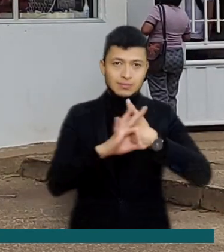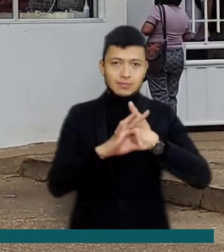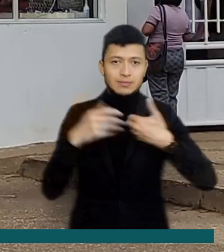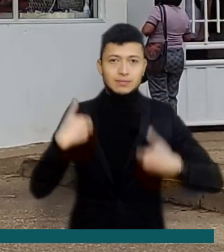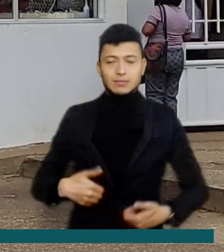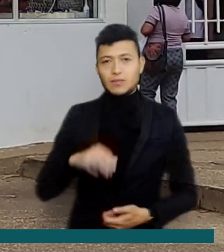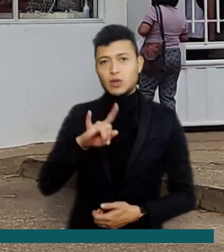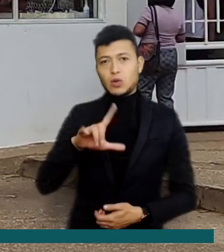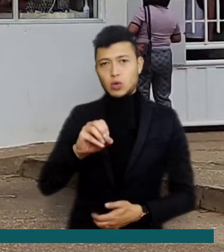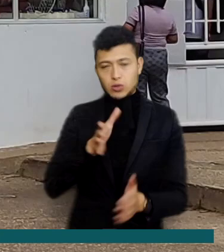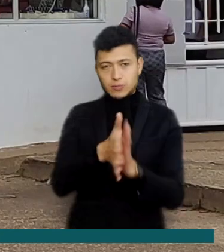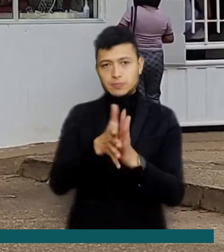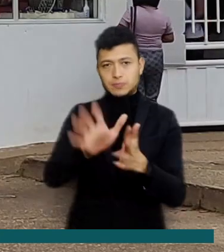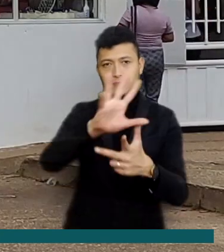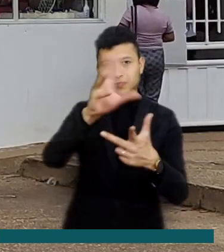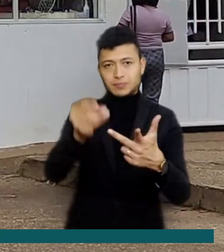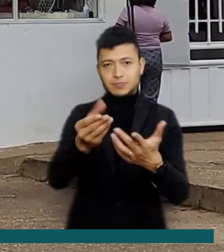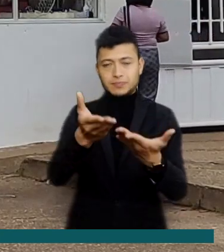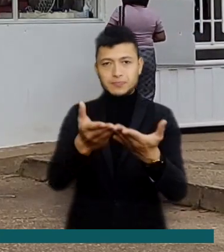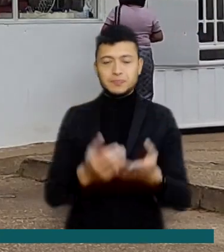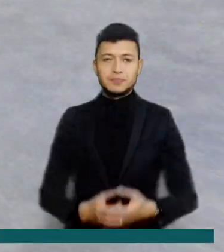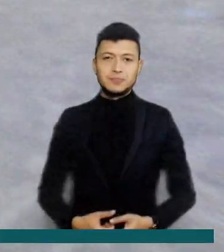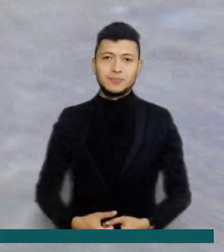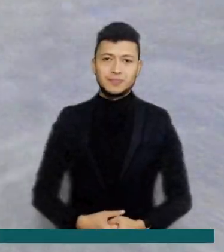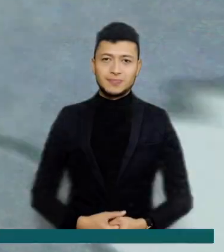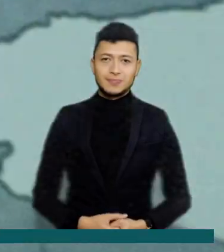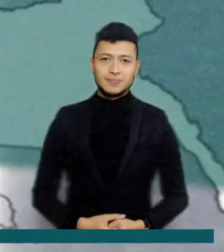Ernesto Velázquez Arango, para Enlace 13.